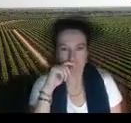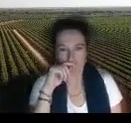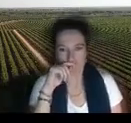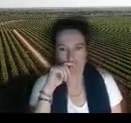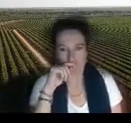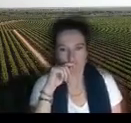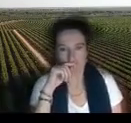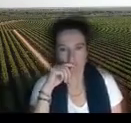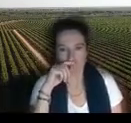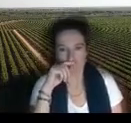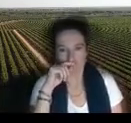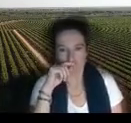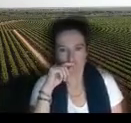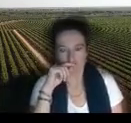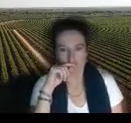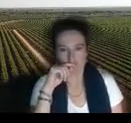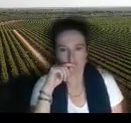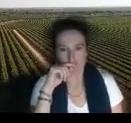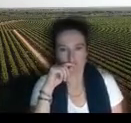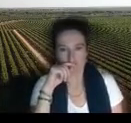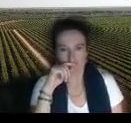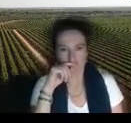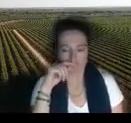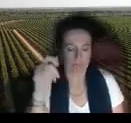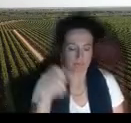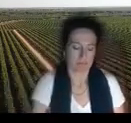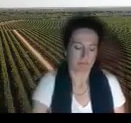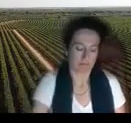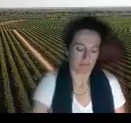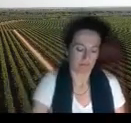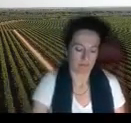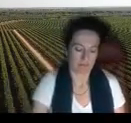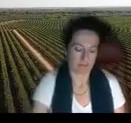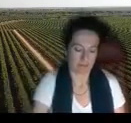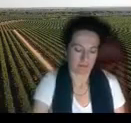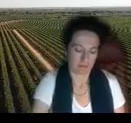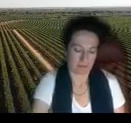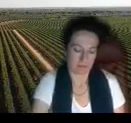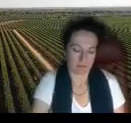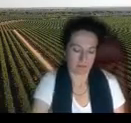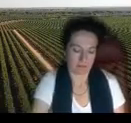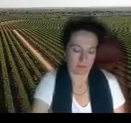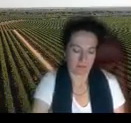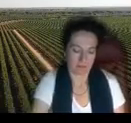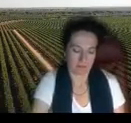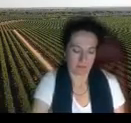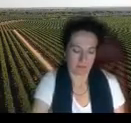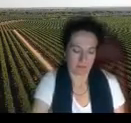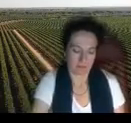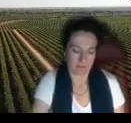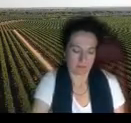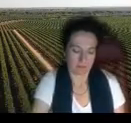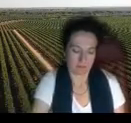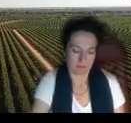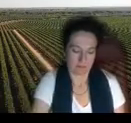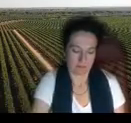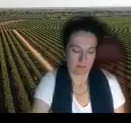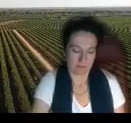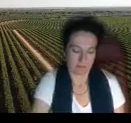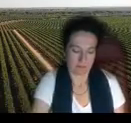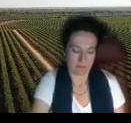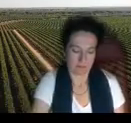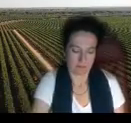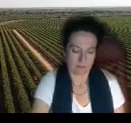luego lo vamos a ver. Hay unos requisitos legales de gestión, como es el tema del agua, protección